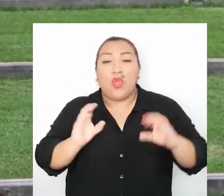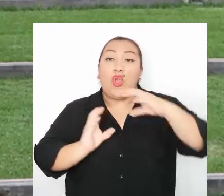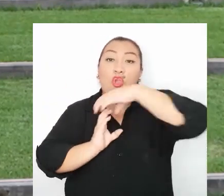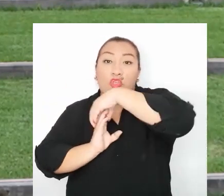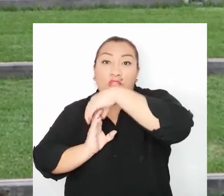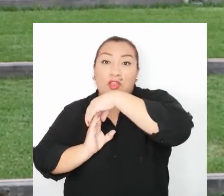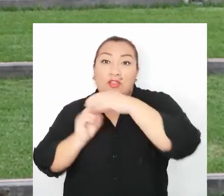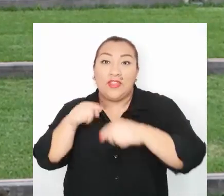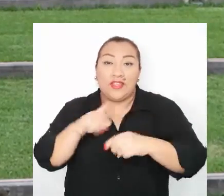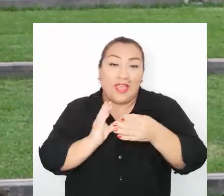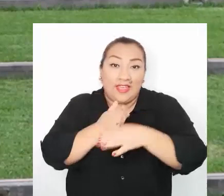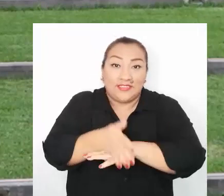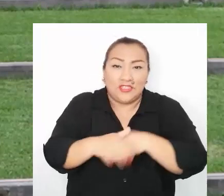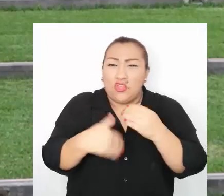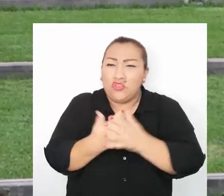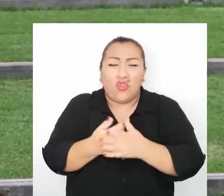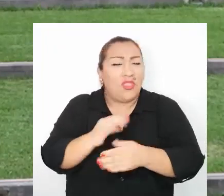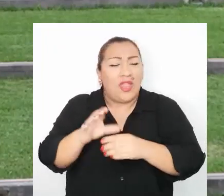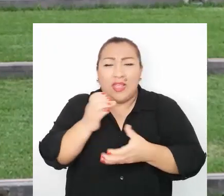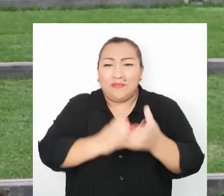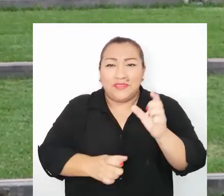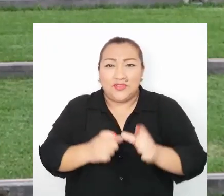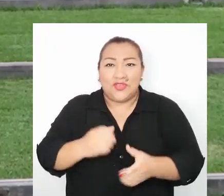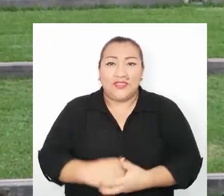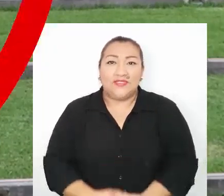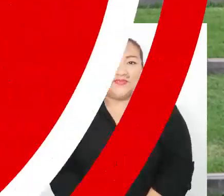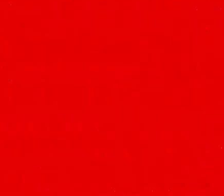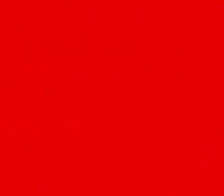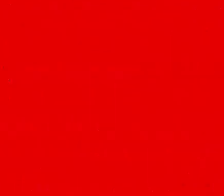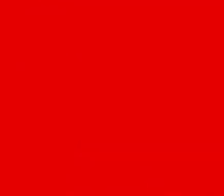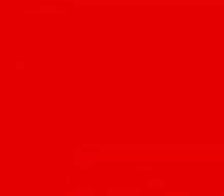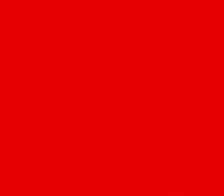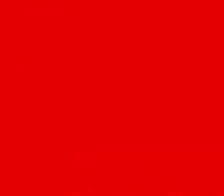www.gob.pe/contraloría al acceso de toda la ciudadanía.